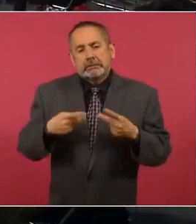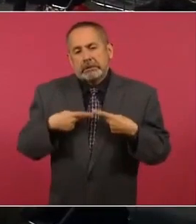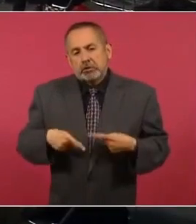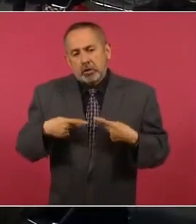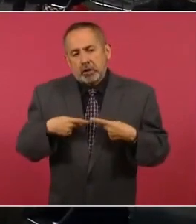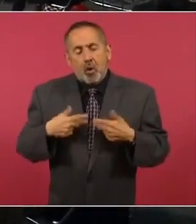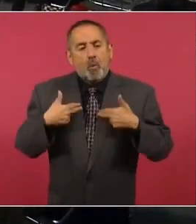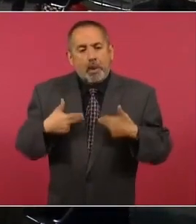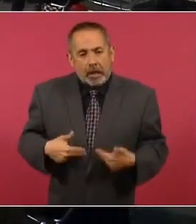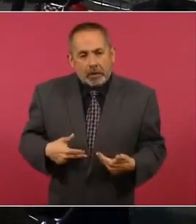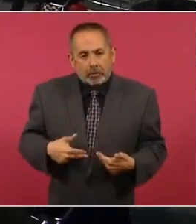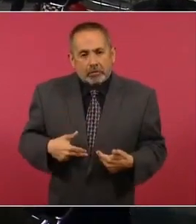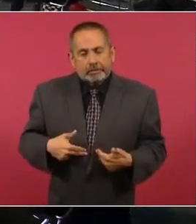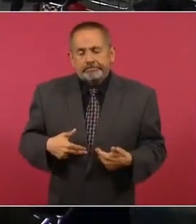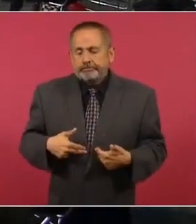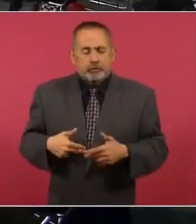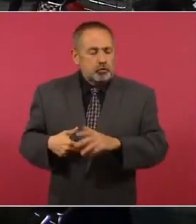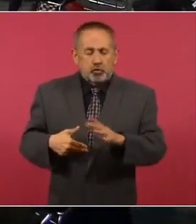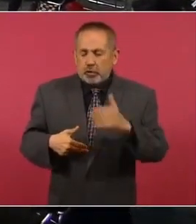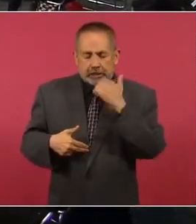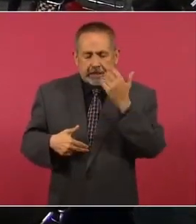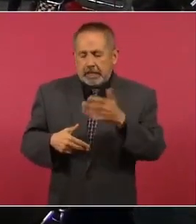eso.